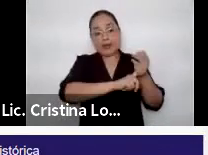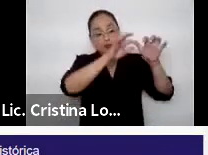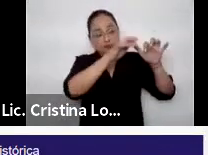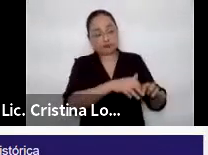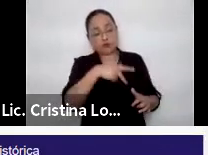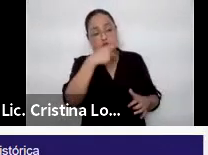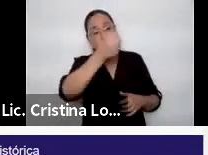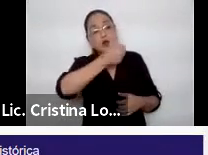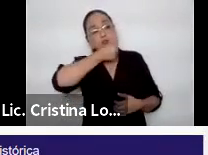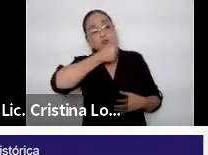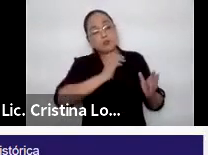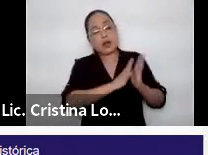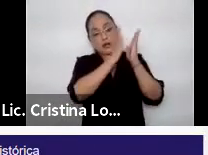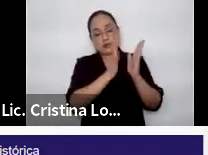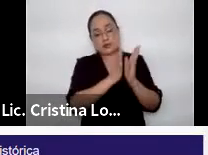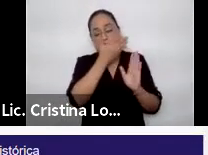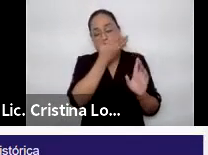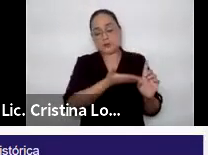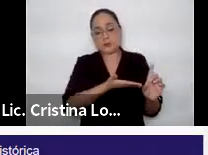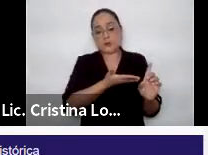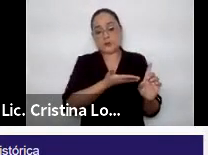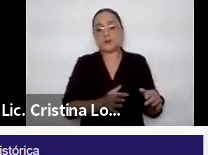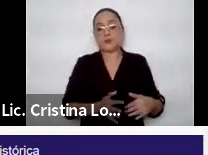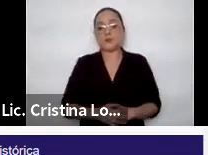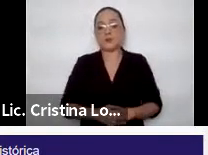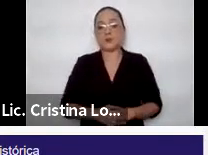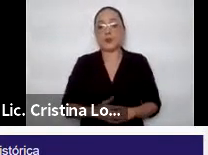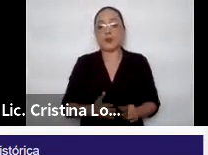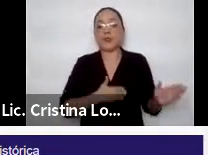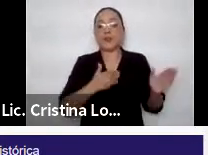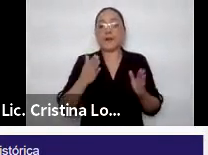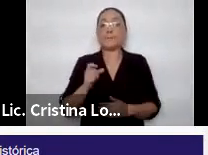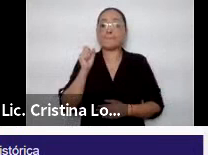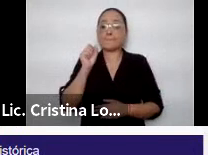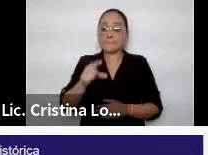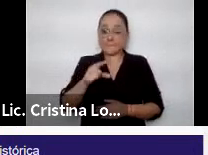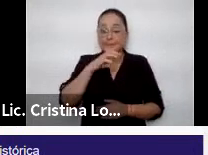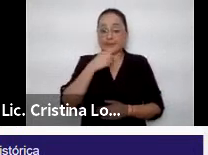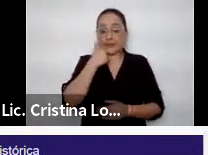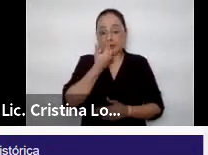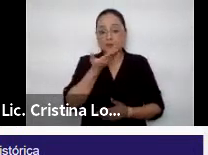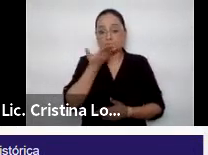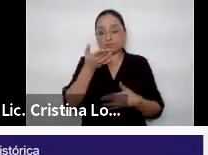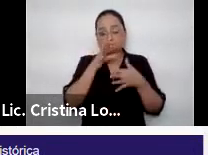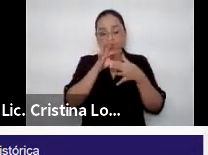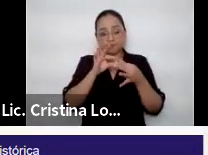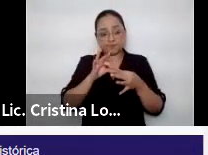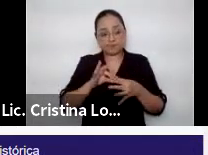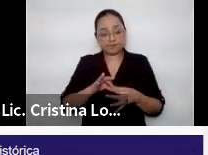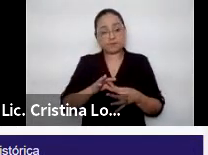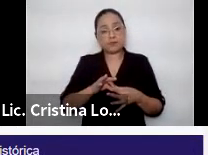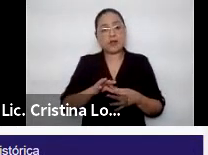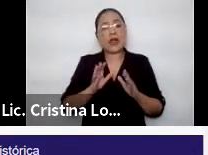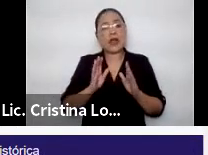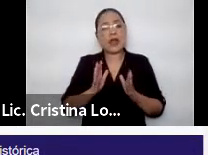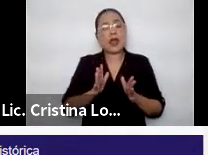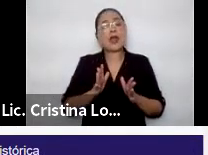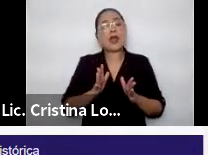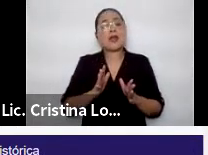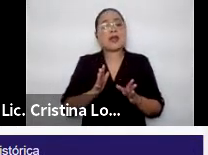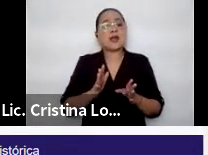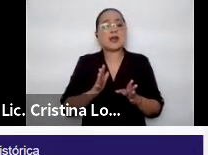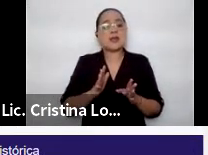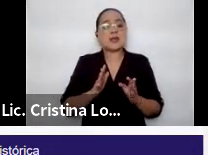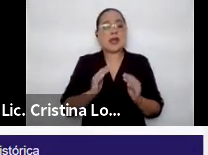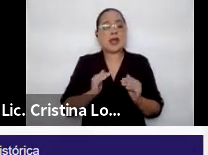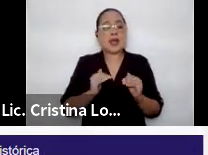del Semanario Judicial de la Federación. También quiero comentarles que inmediatamente arriba de estas